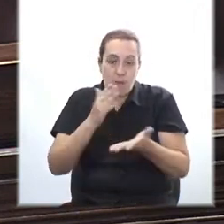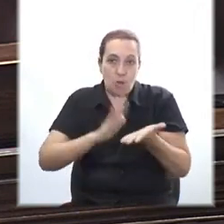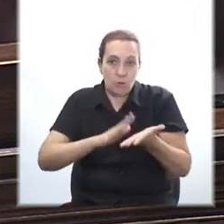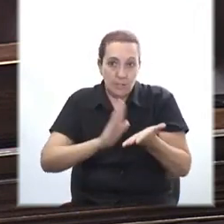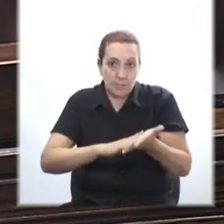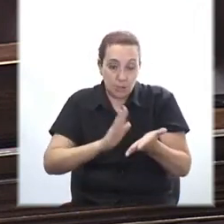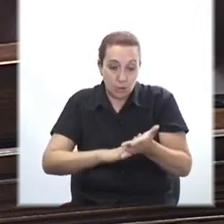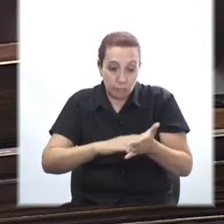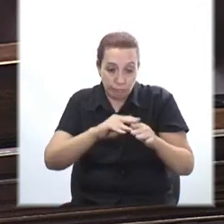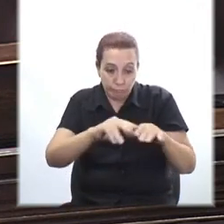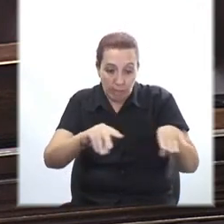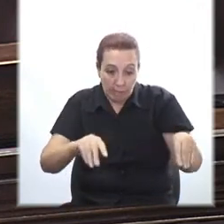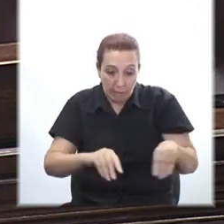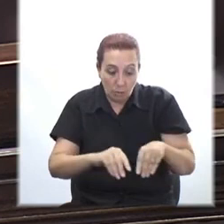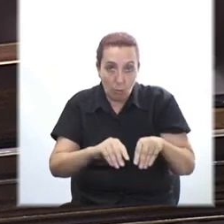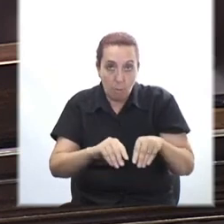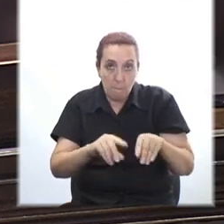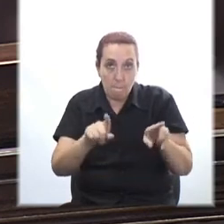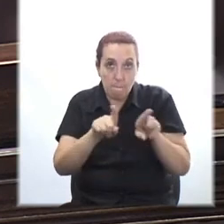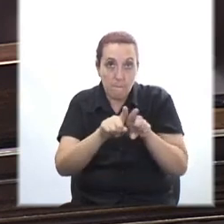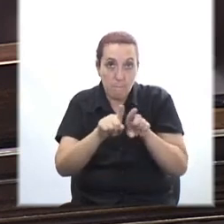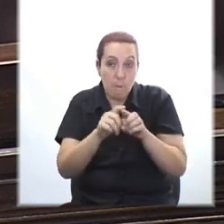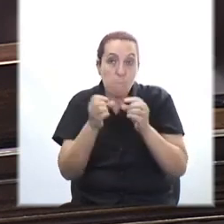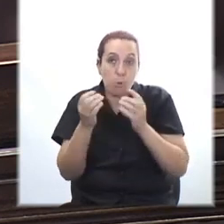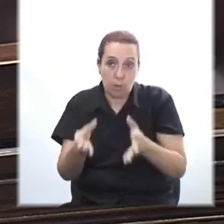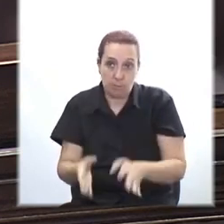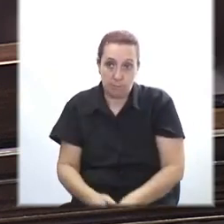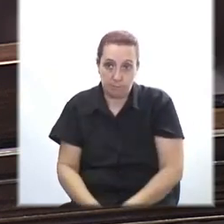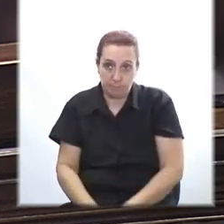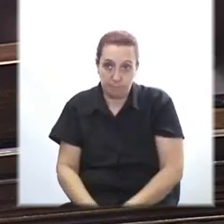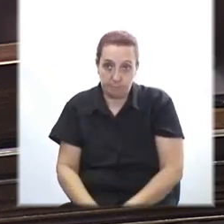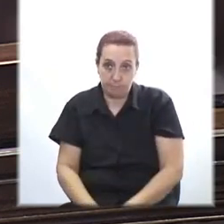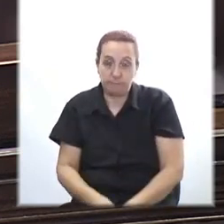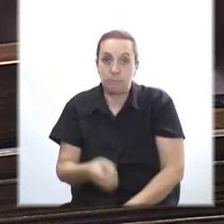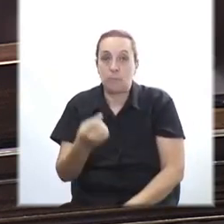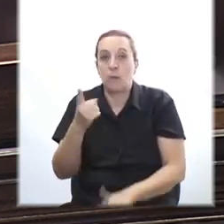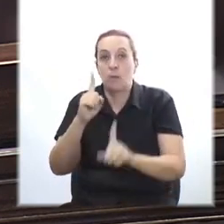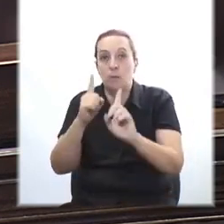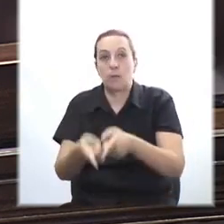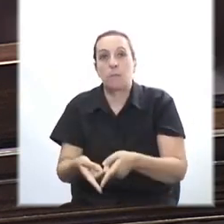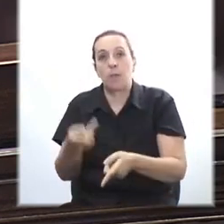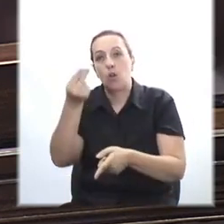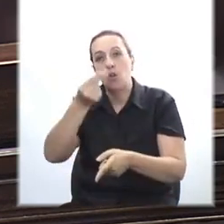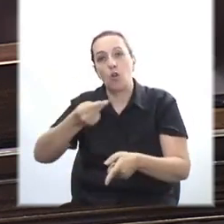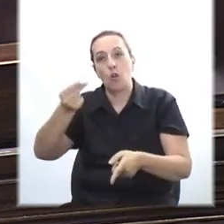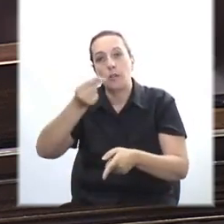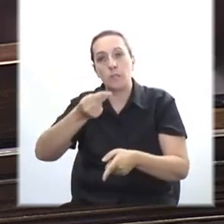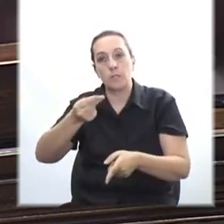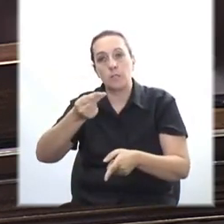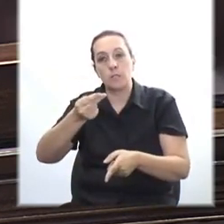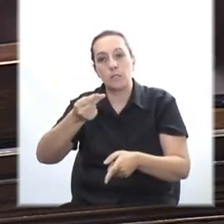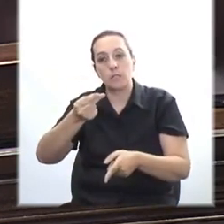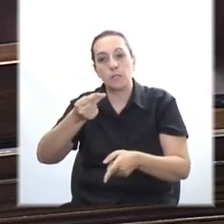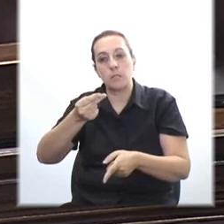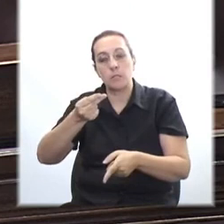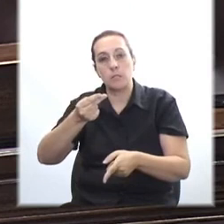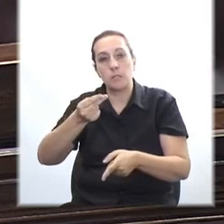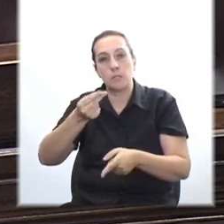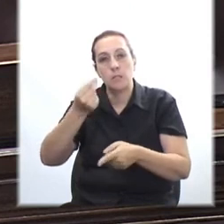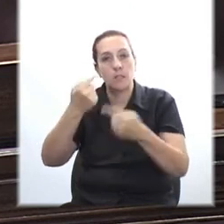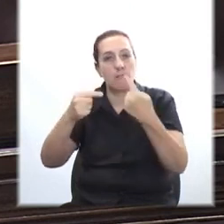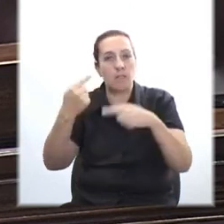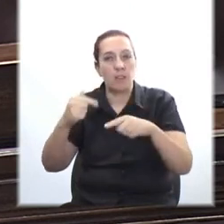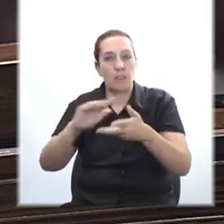en el terreno, en la misma a qué obedece. Lo mismo también con respecto a esos croquis, a esos distintos